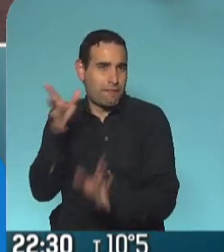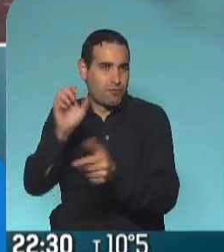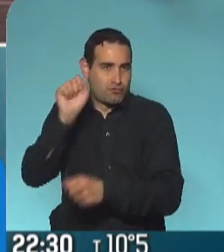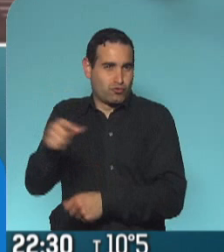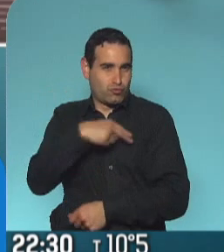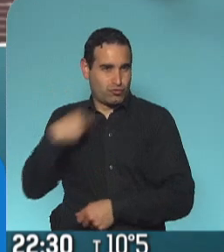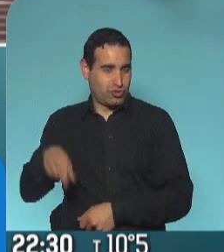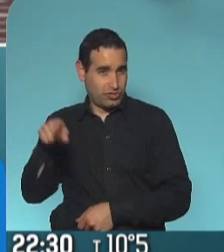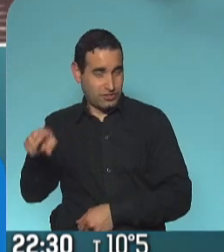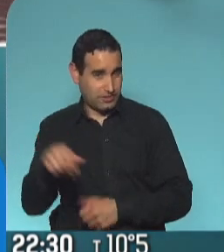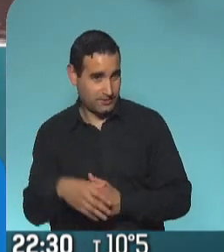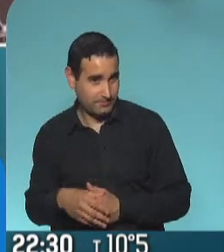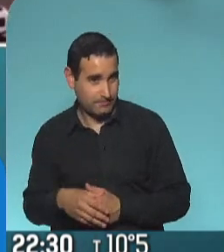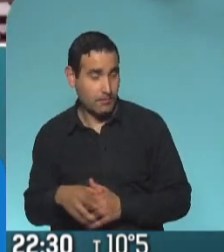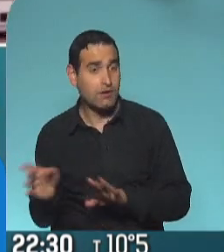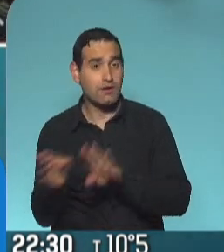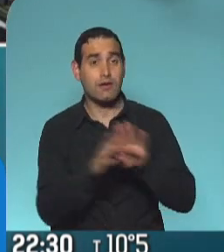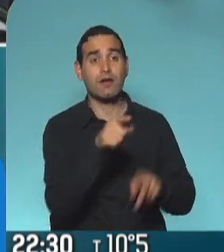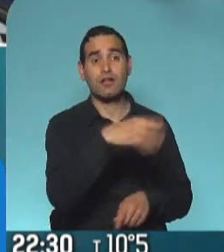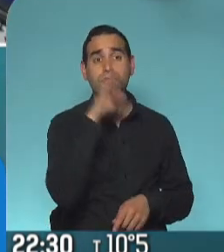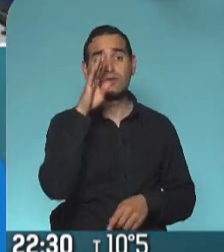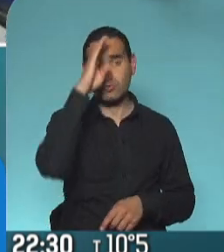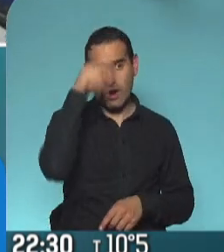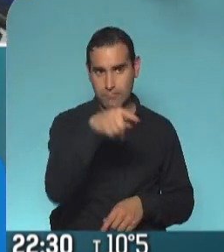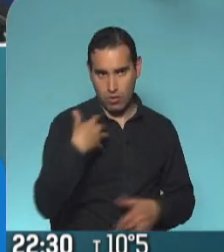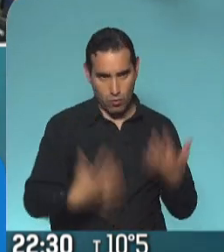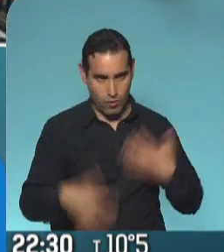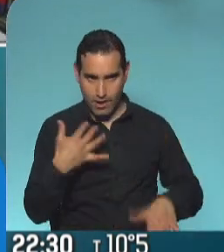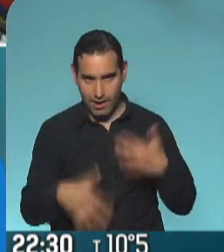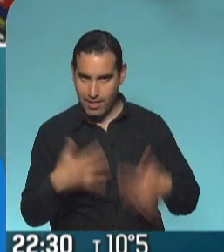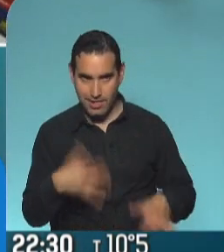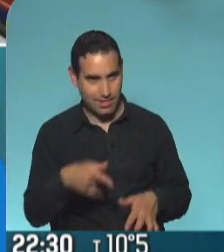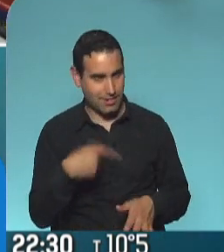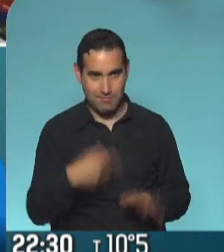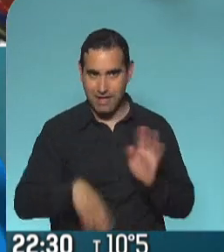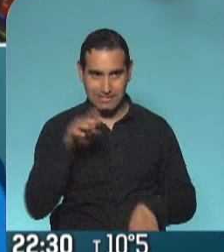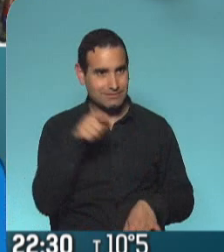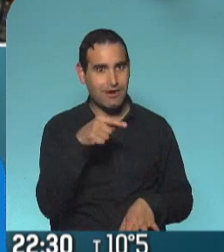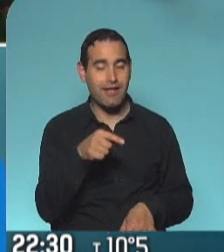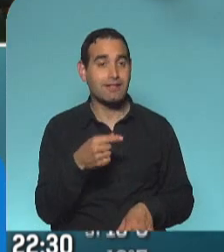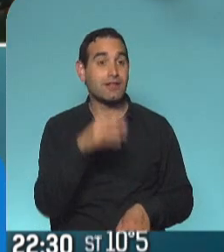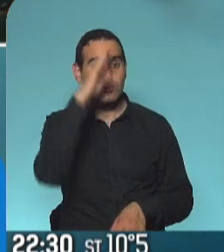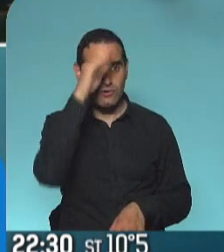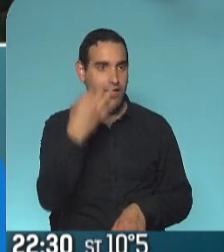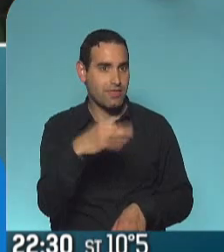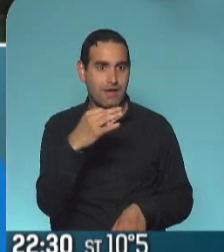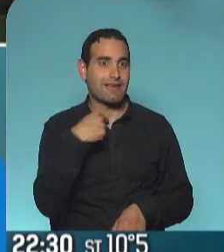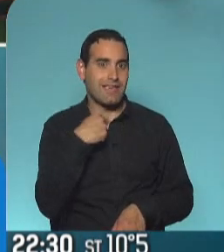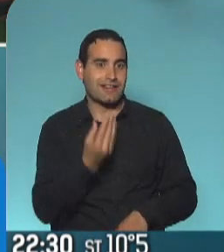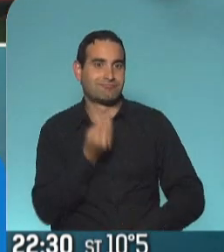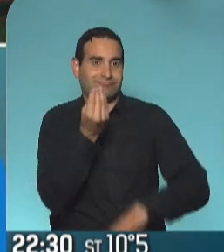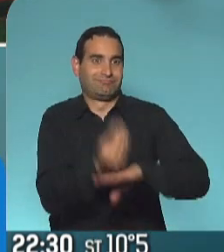o la contrarrespuesta del oponente. En el caso de Trump, las urgencias son en principio mayores, porque tiene que